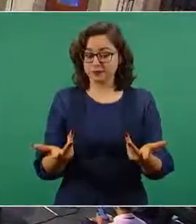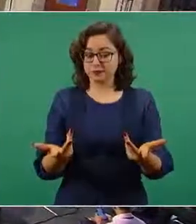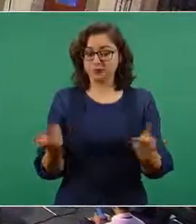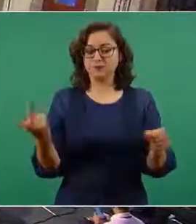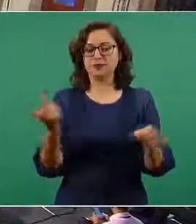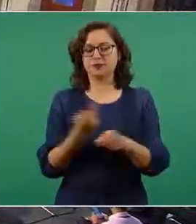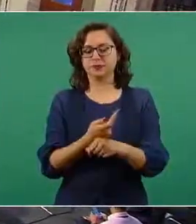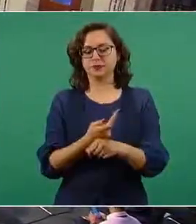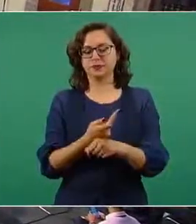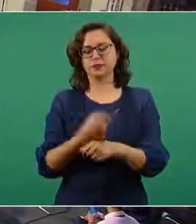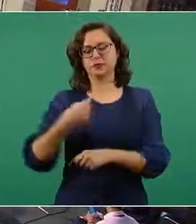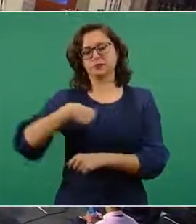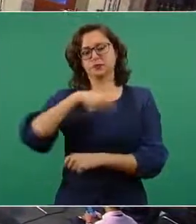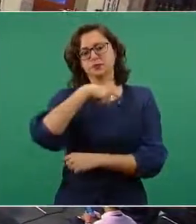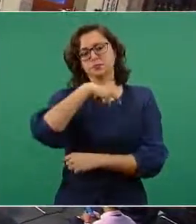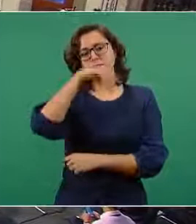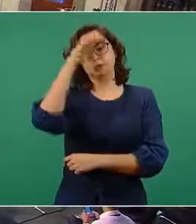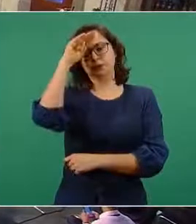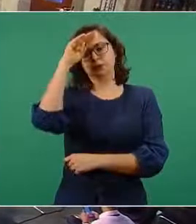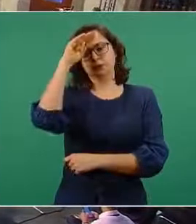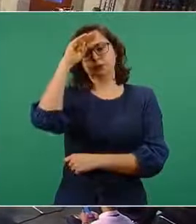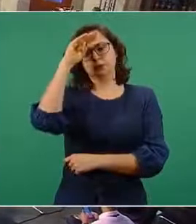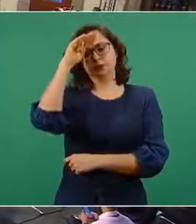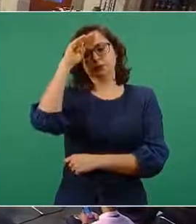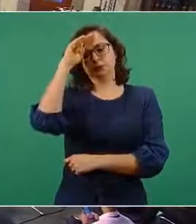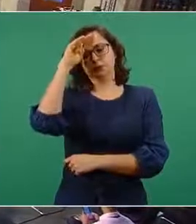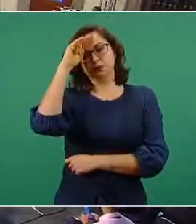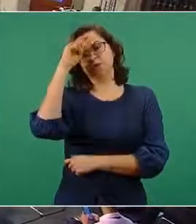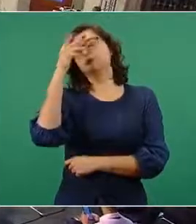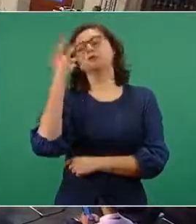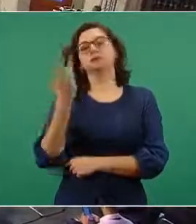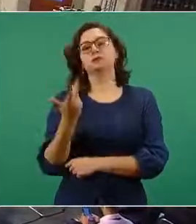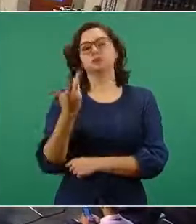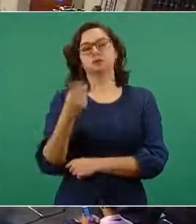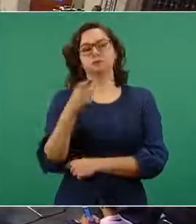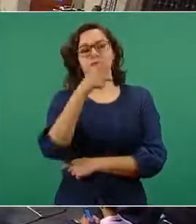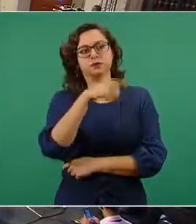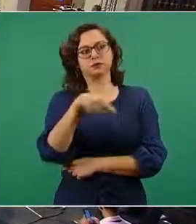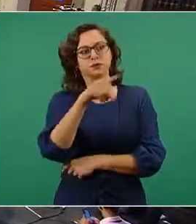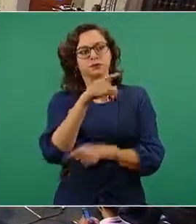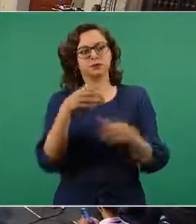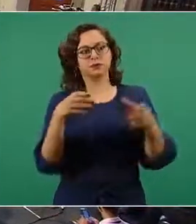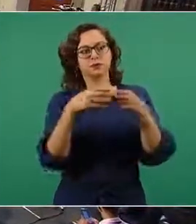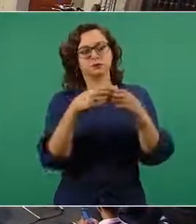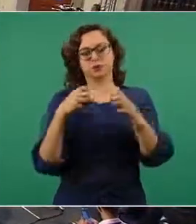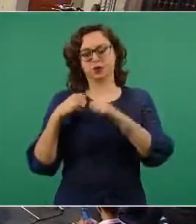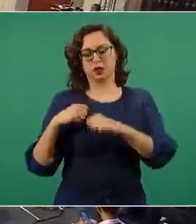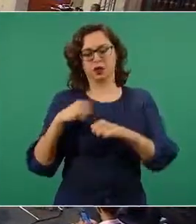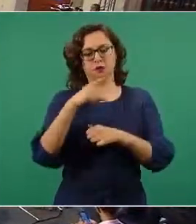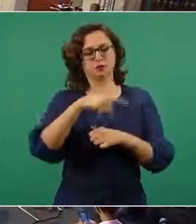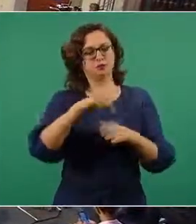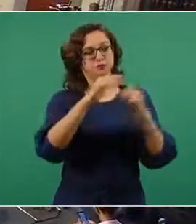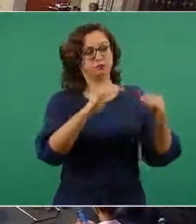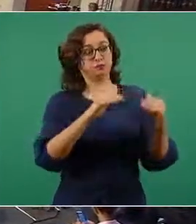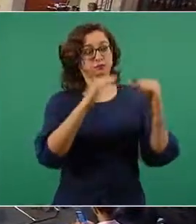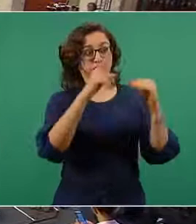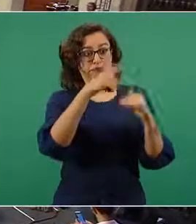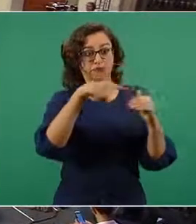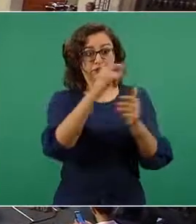si estamos pensando de que es arriba donde se resuelve, pues nosotros no estaríamos